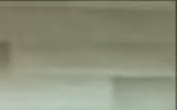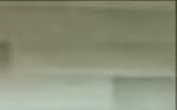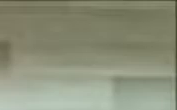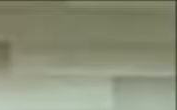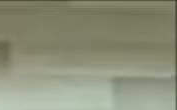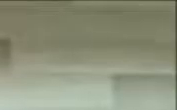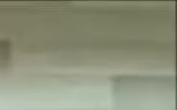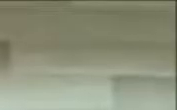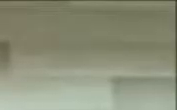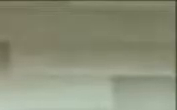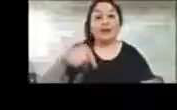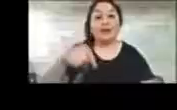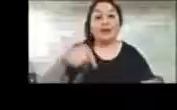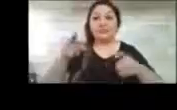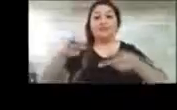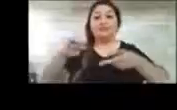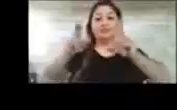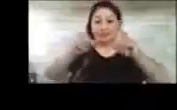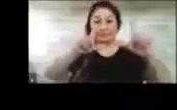puedes compartir.